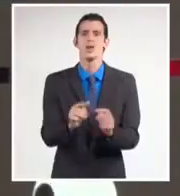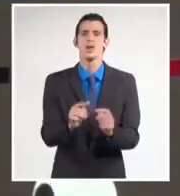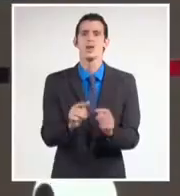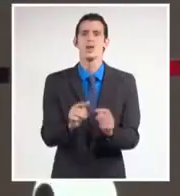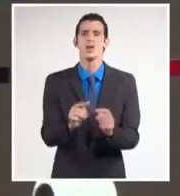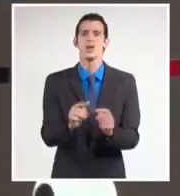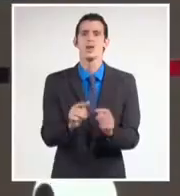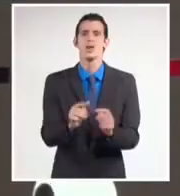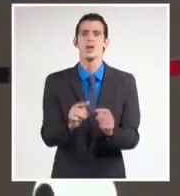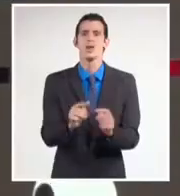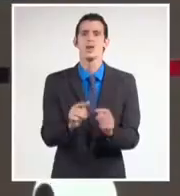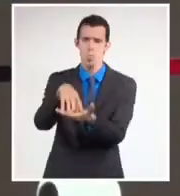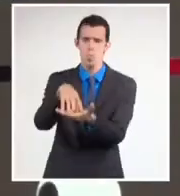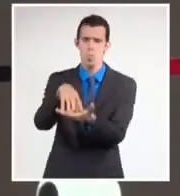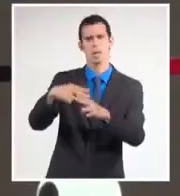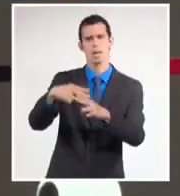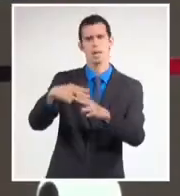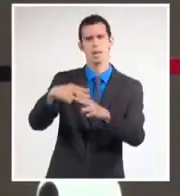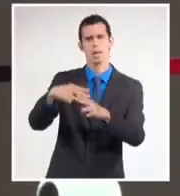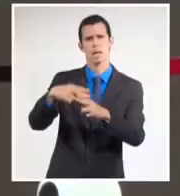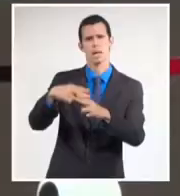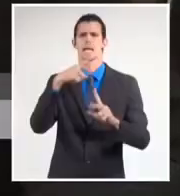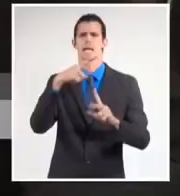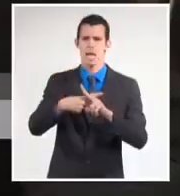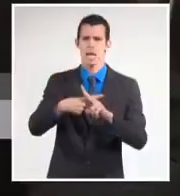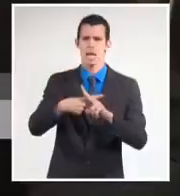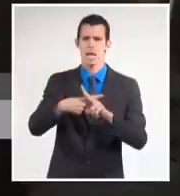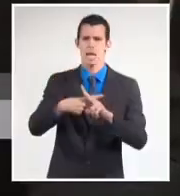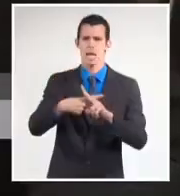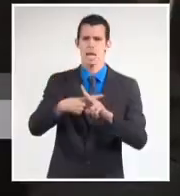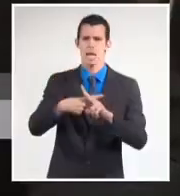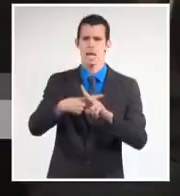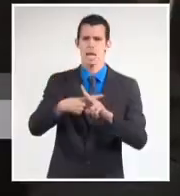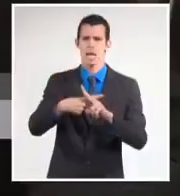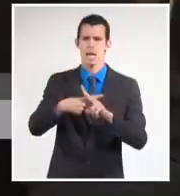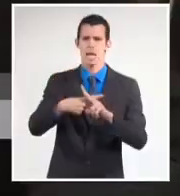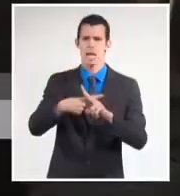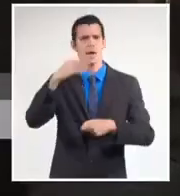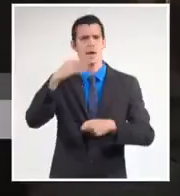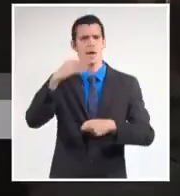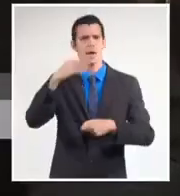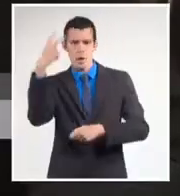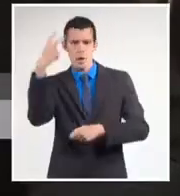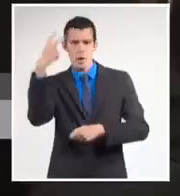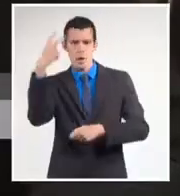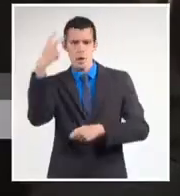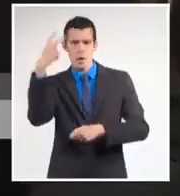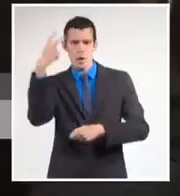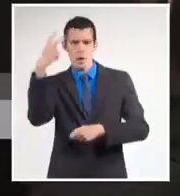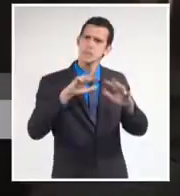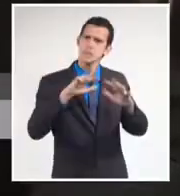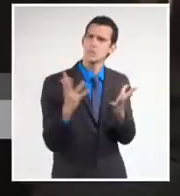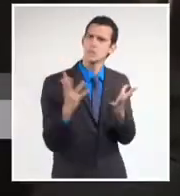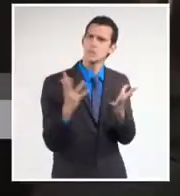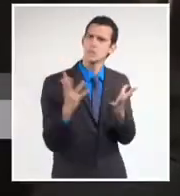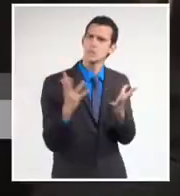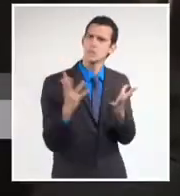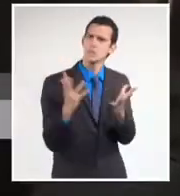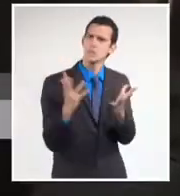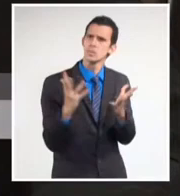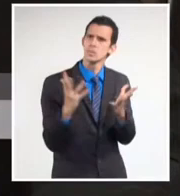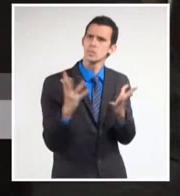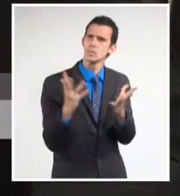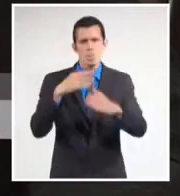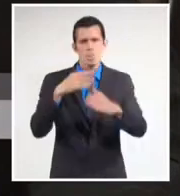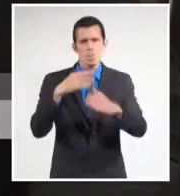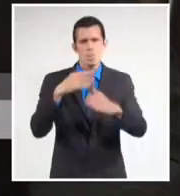industria azucarera. Si no logramos la articulación de todos los organismos que de una forma bien se está planteando en el documento, que